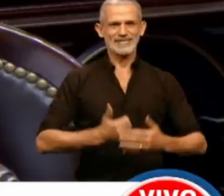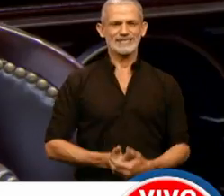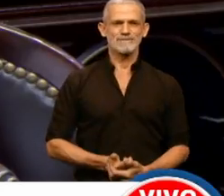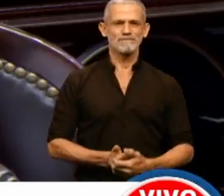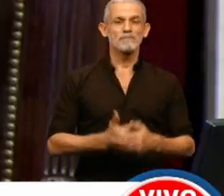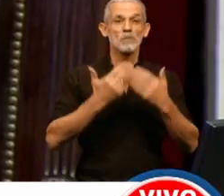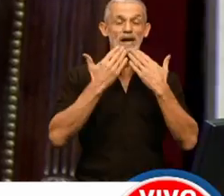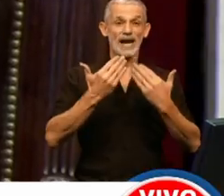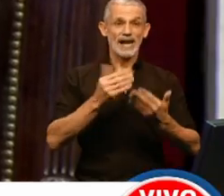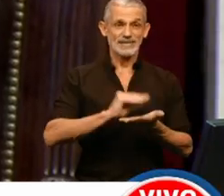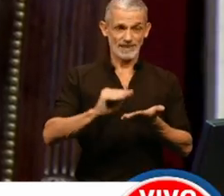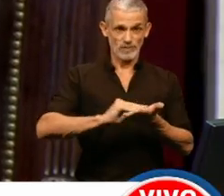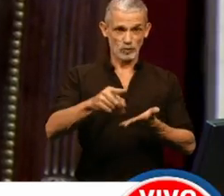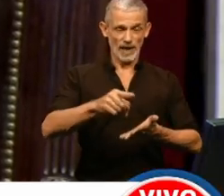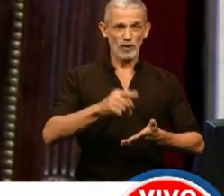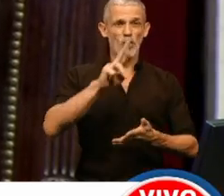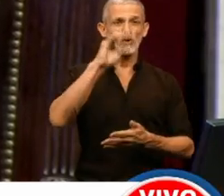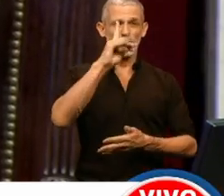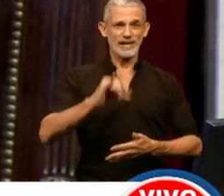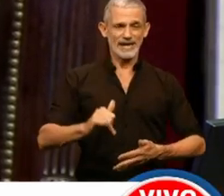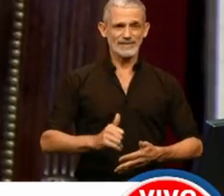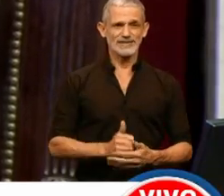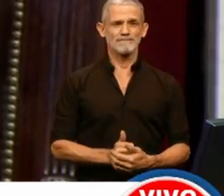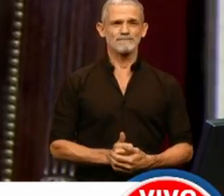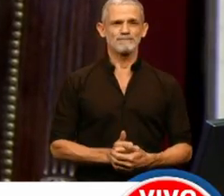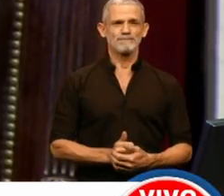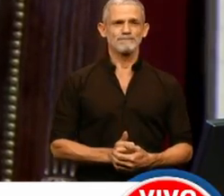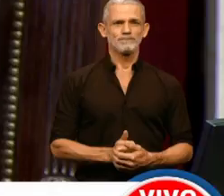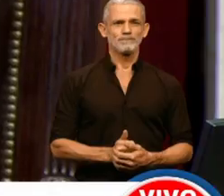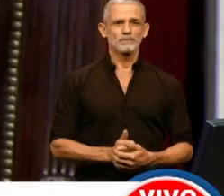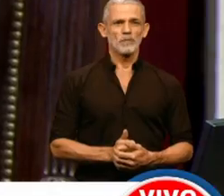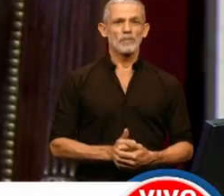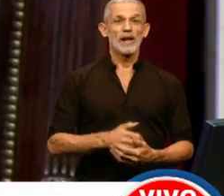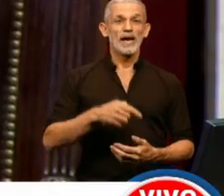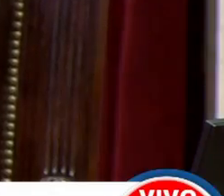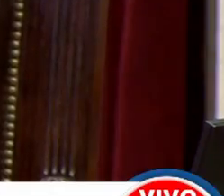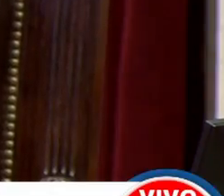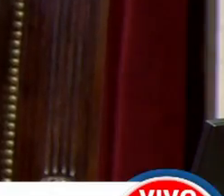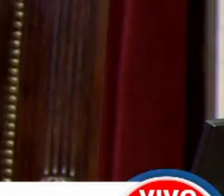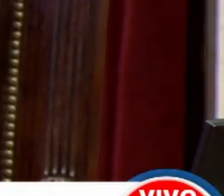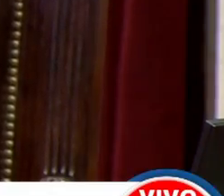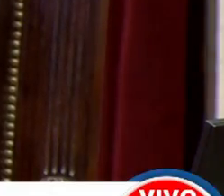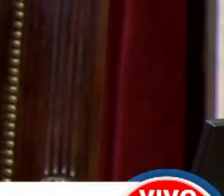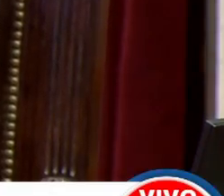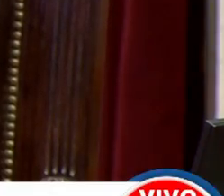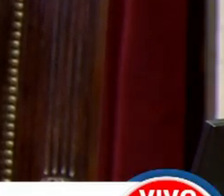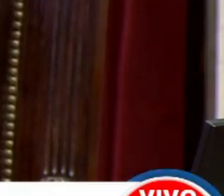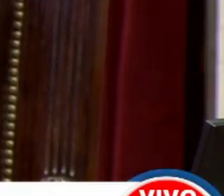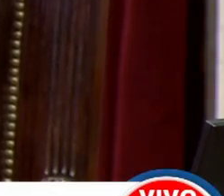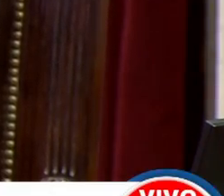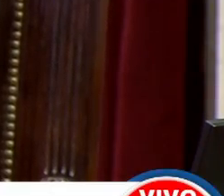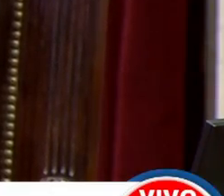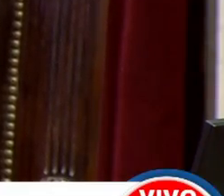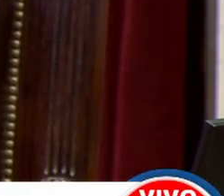gracias diputado rodríguez para el cierre del interbloque de juntos por el cambio